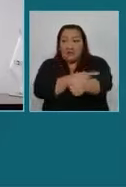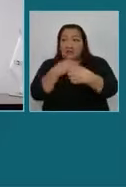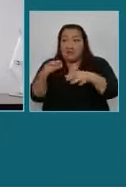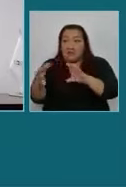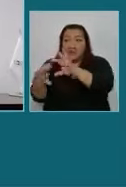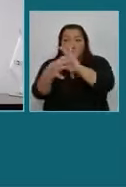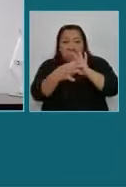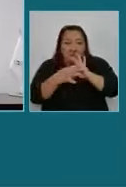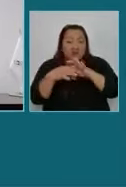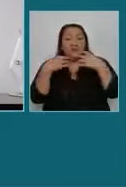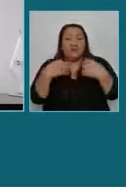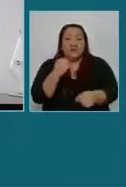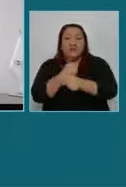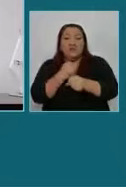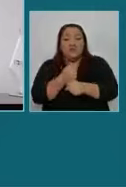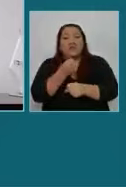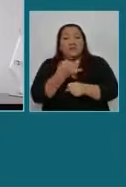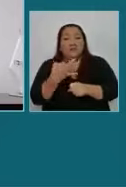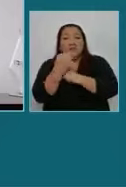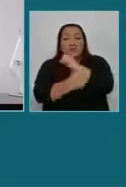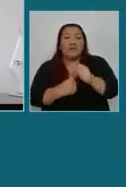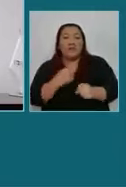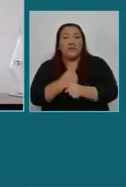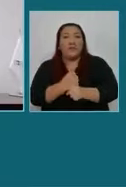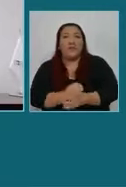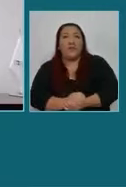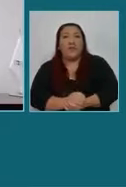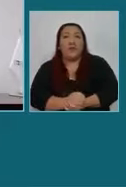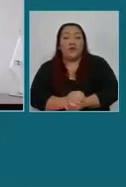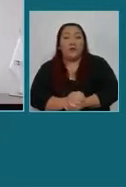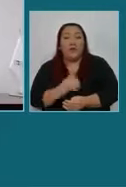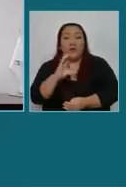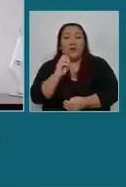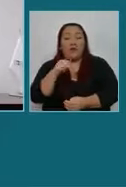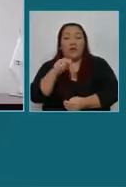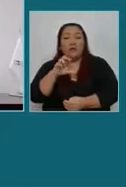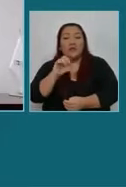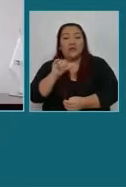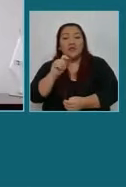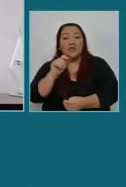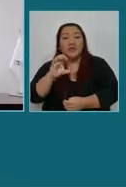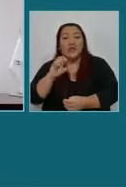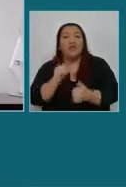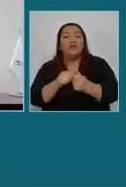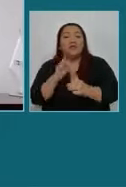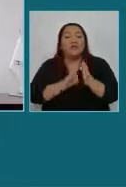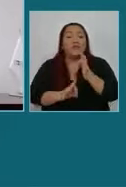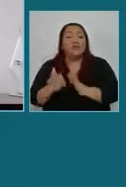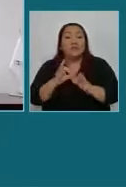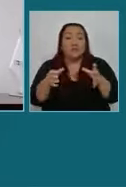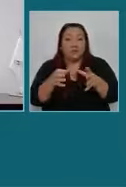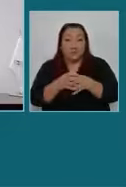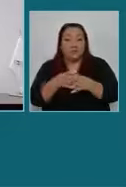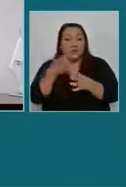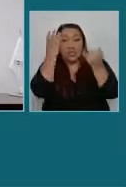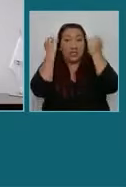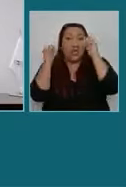han venido realizando durante varios años el Concitec a través del financiamiento de prototipos e